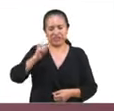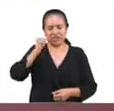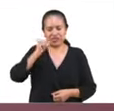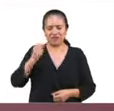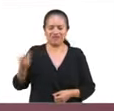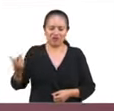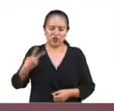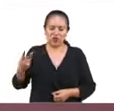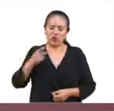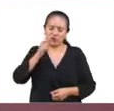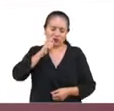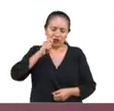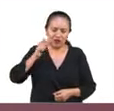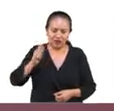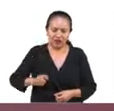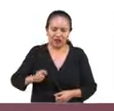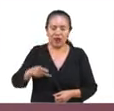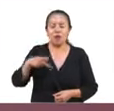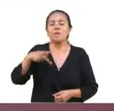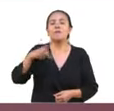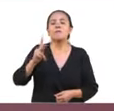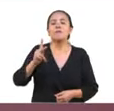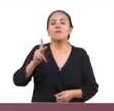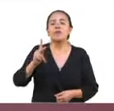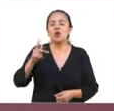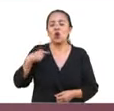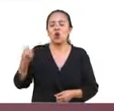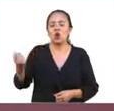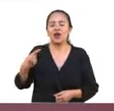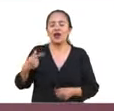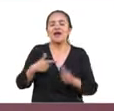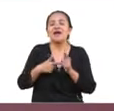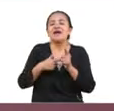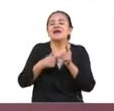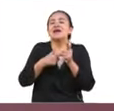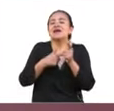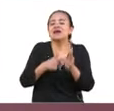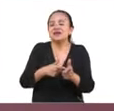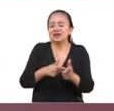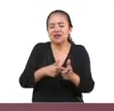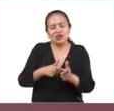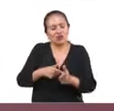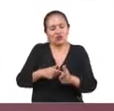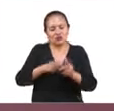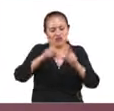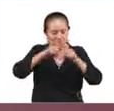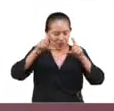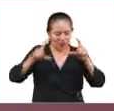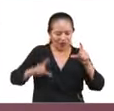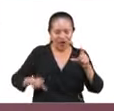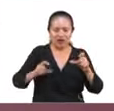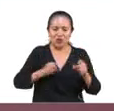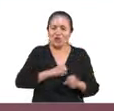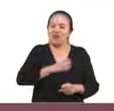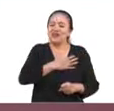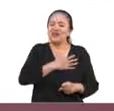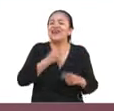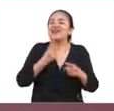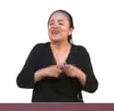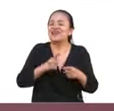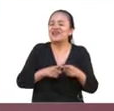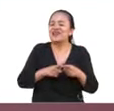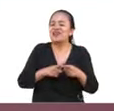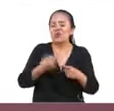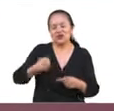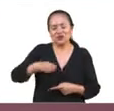su amistad, pero sobre todo con la que seguiremos construyendo un país con bienestar. Nuestra querida